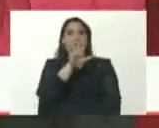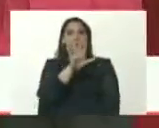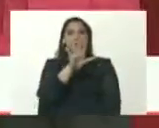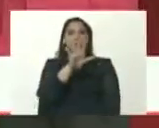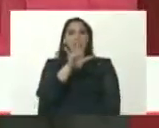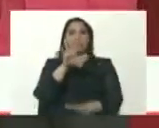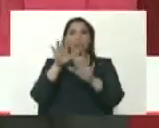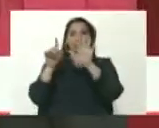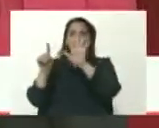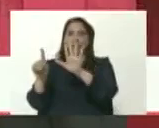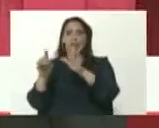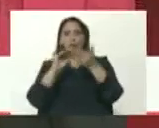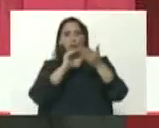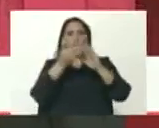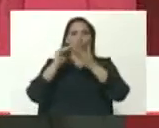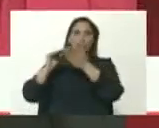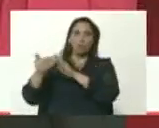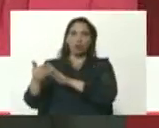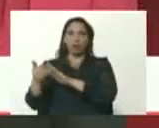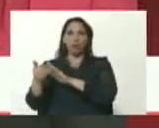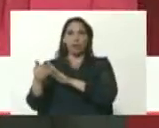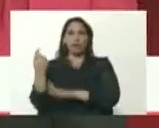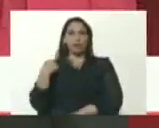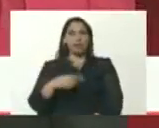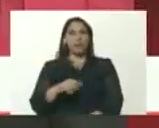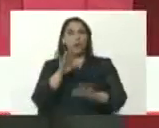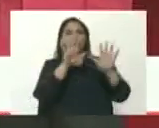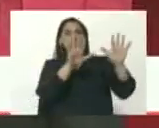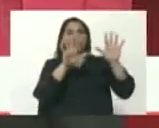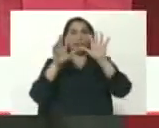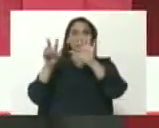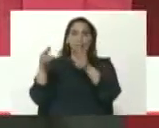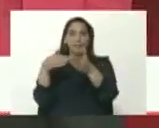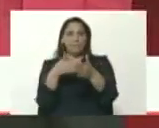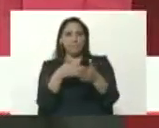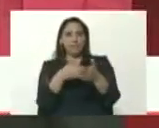2.506 comunidades, tenemos